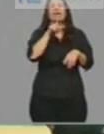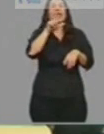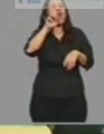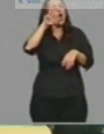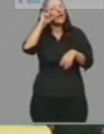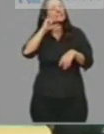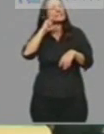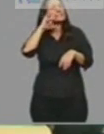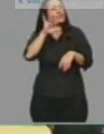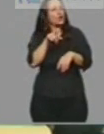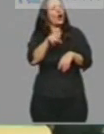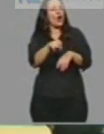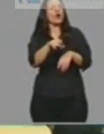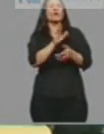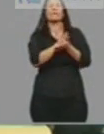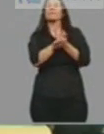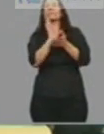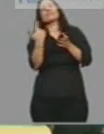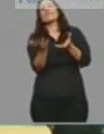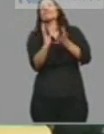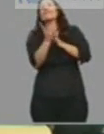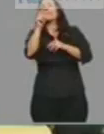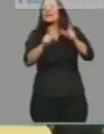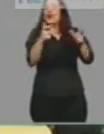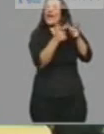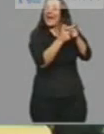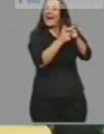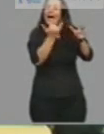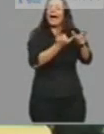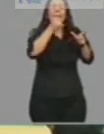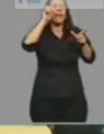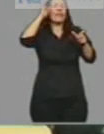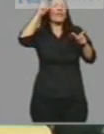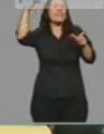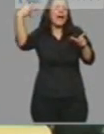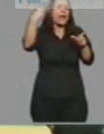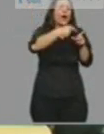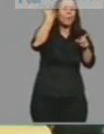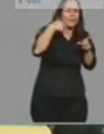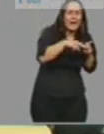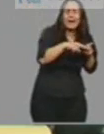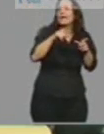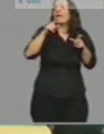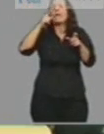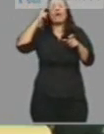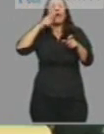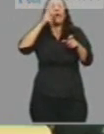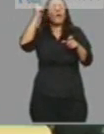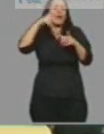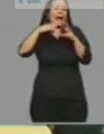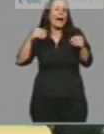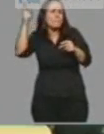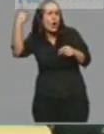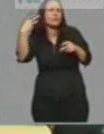Lorenzino, para precisamente incorporar a muchos bonistas italianos, japoneses, que eran más pequeños y que habían